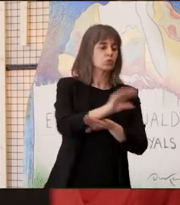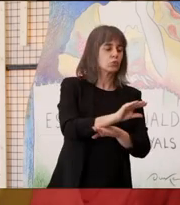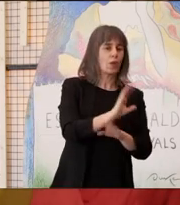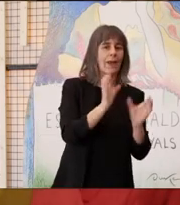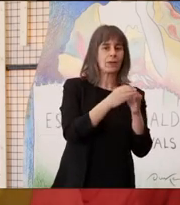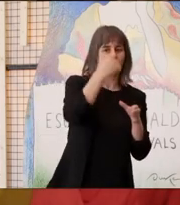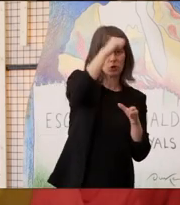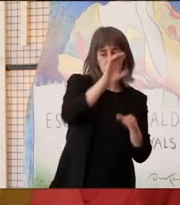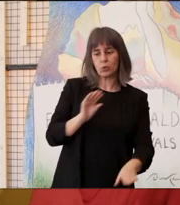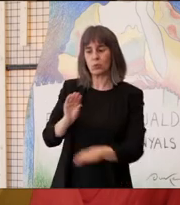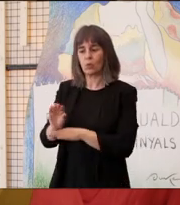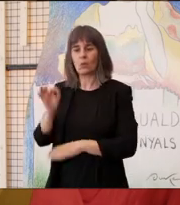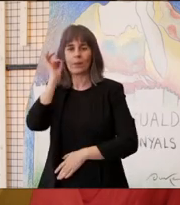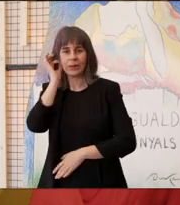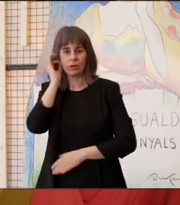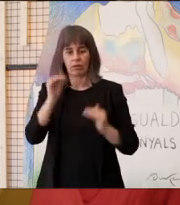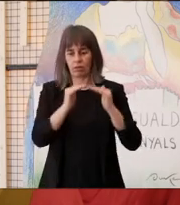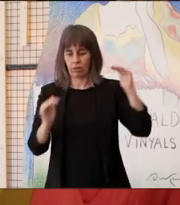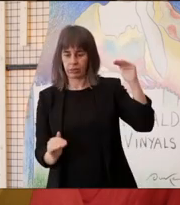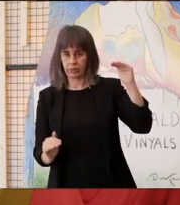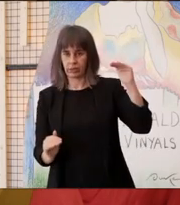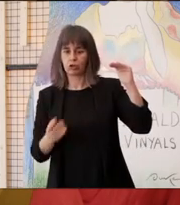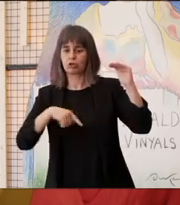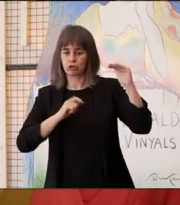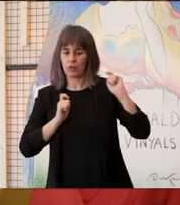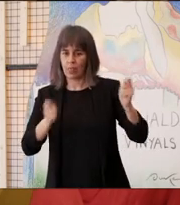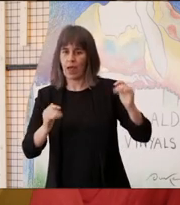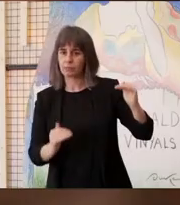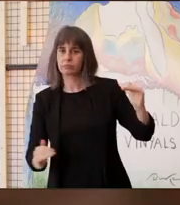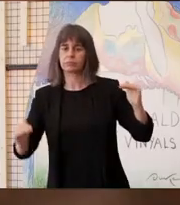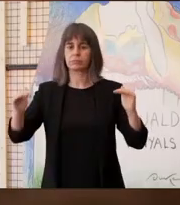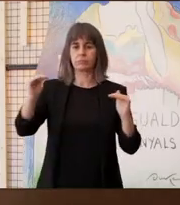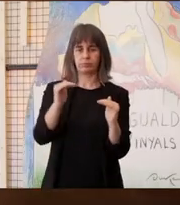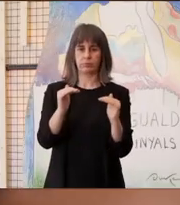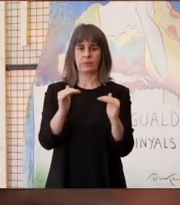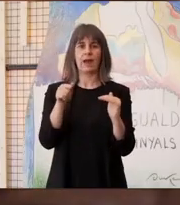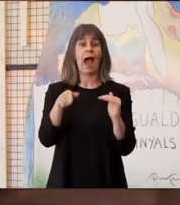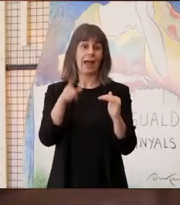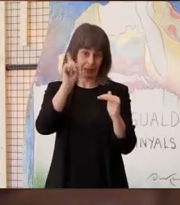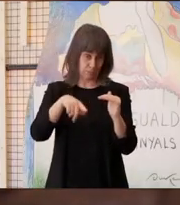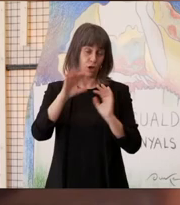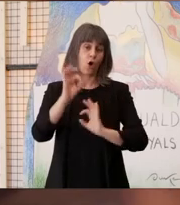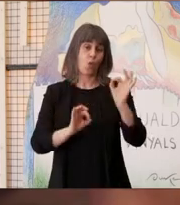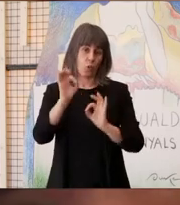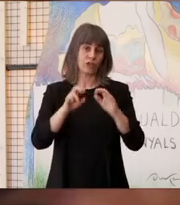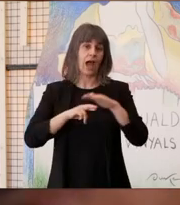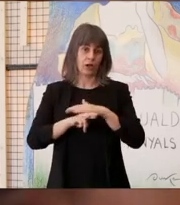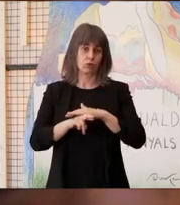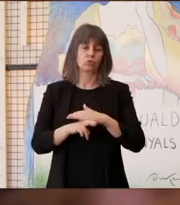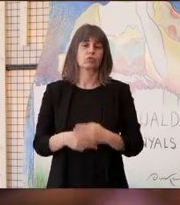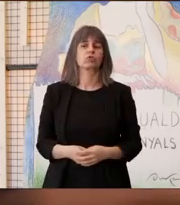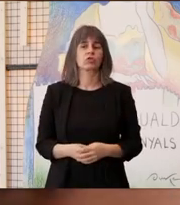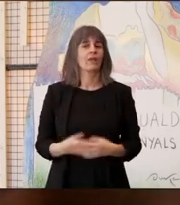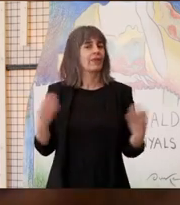uno solas igualamos sino que muchos casos son hay también ahí también hay cuota o sea también hay cuota de recursos es decir